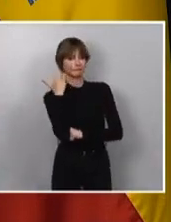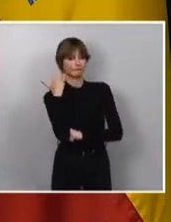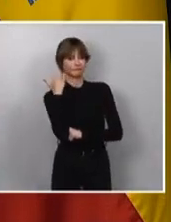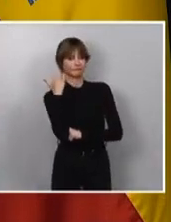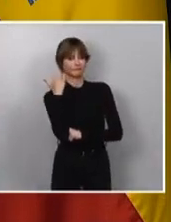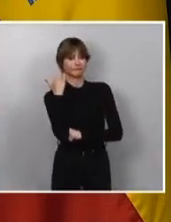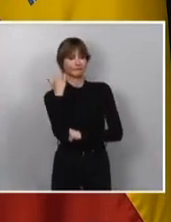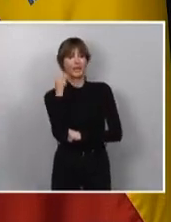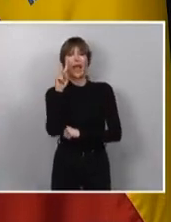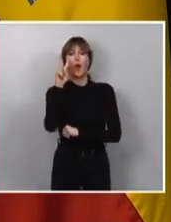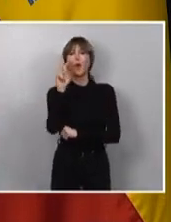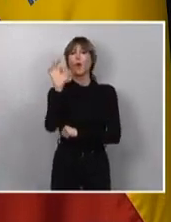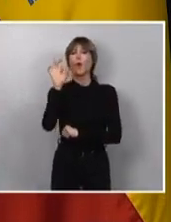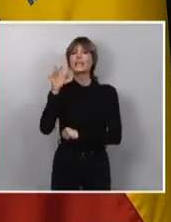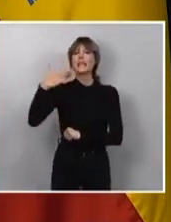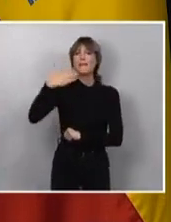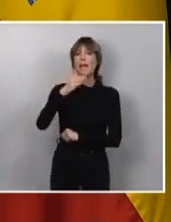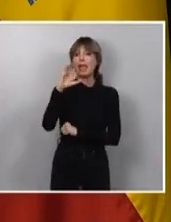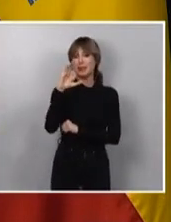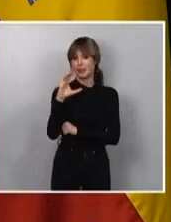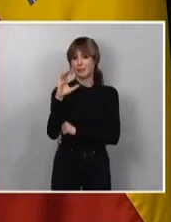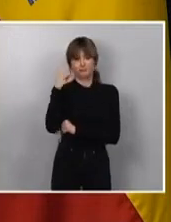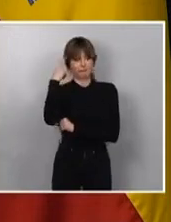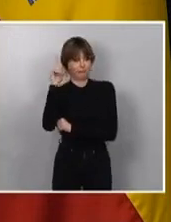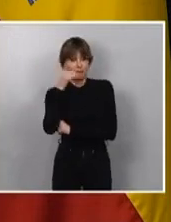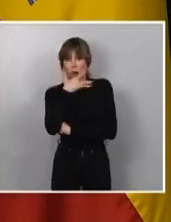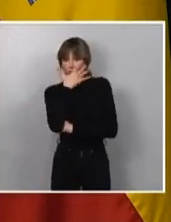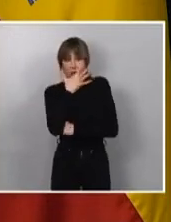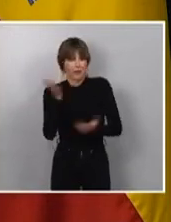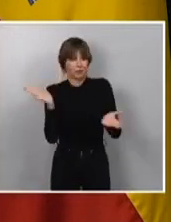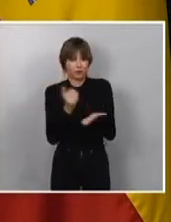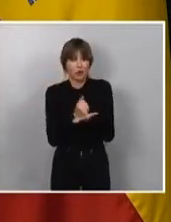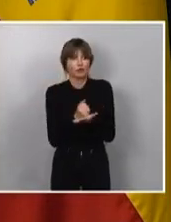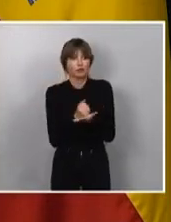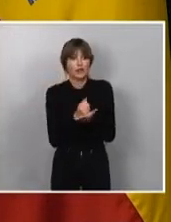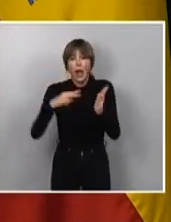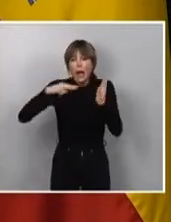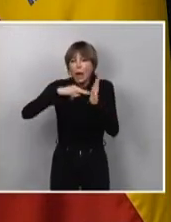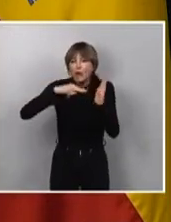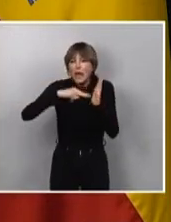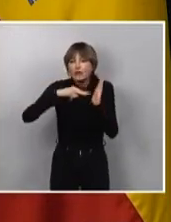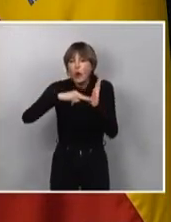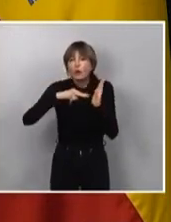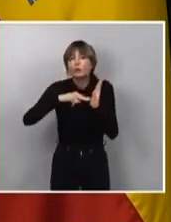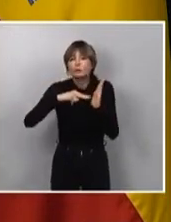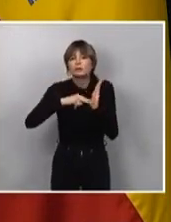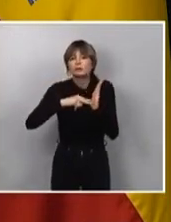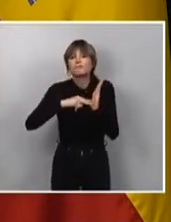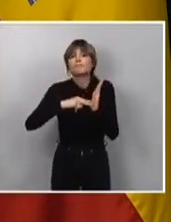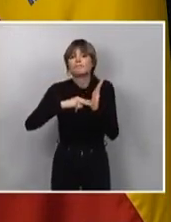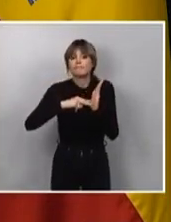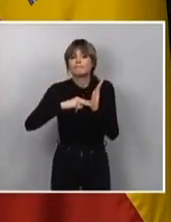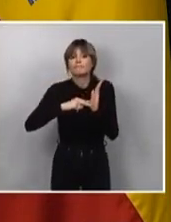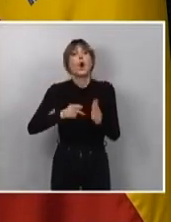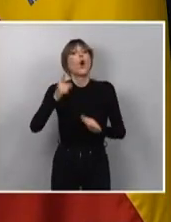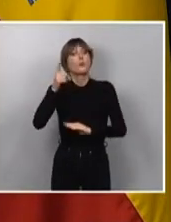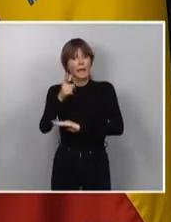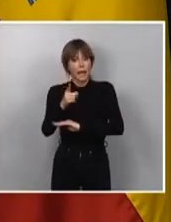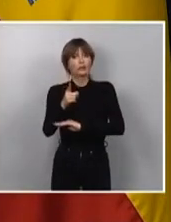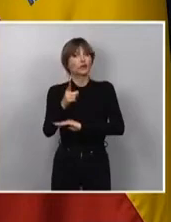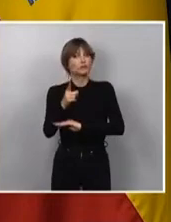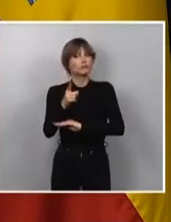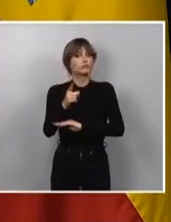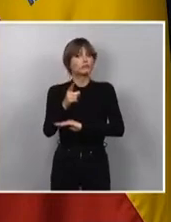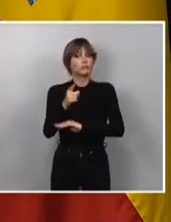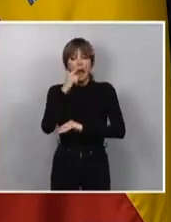es un suicidio laboral y al final lo que tenemos es que las pensiones deben pagarse en buena medida los presupuestos en